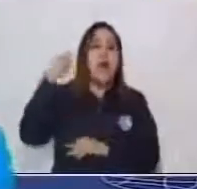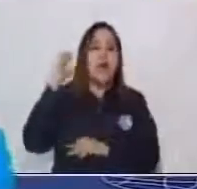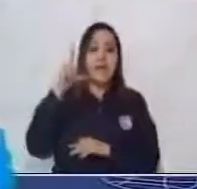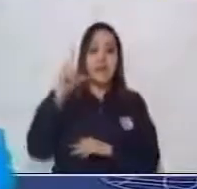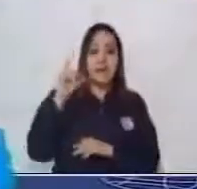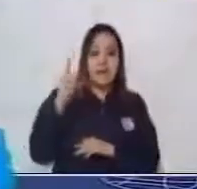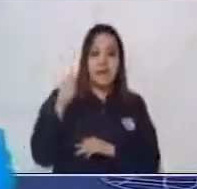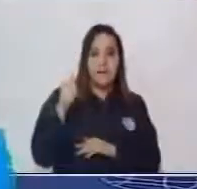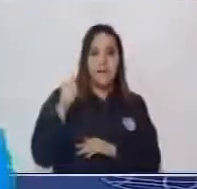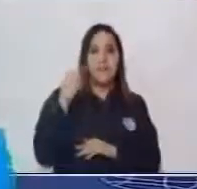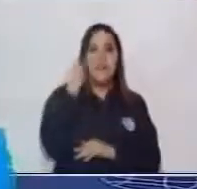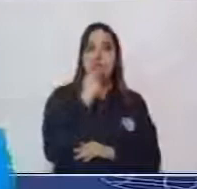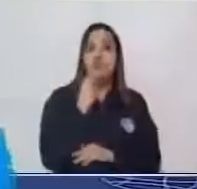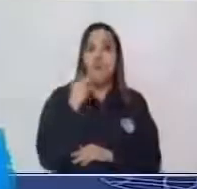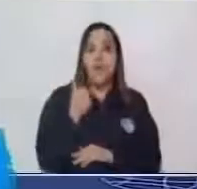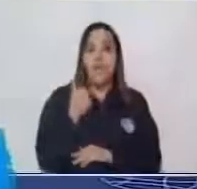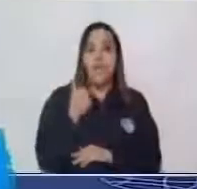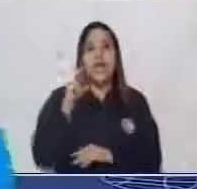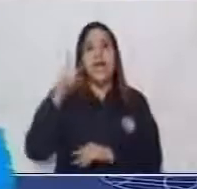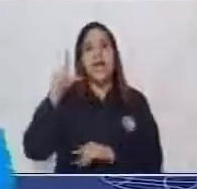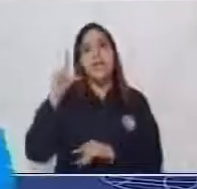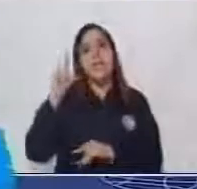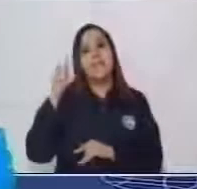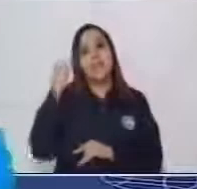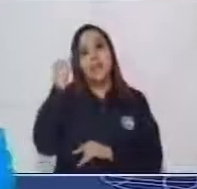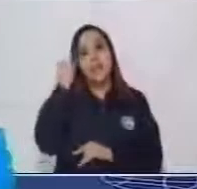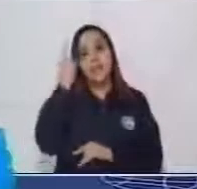de Luis, vino a visitarnos. Lo que